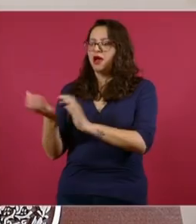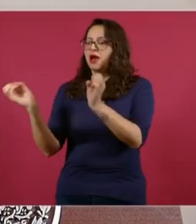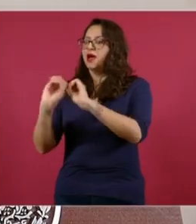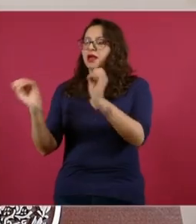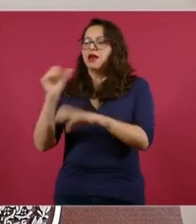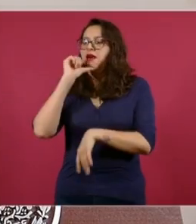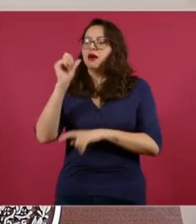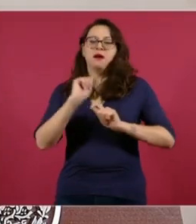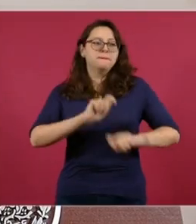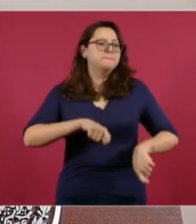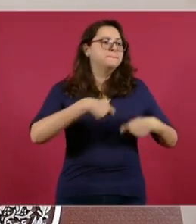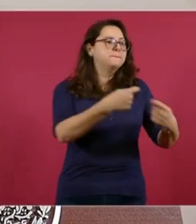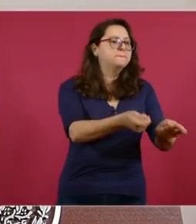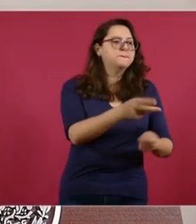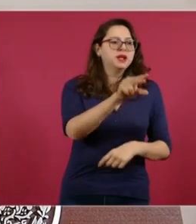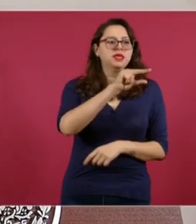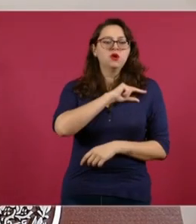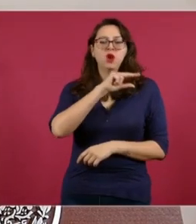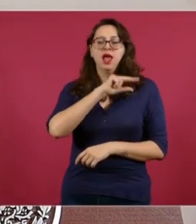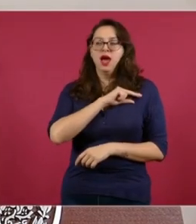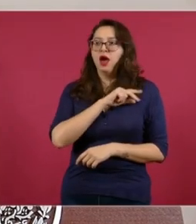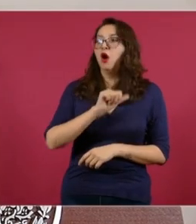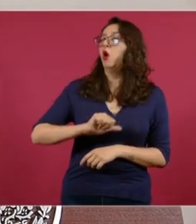Todo era concesión.